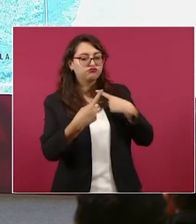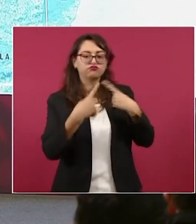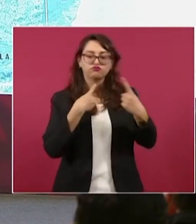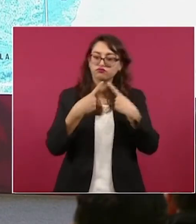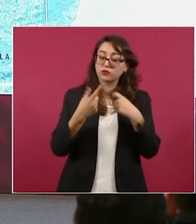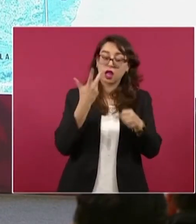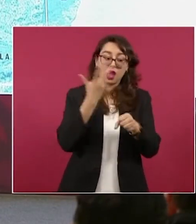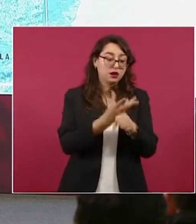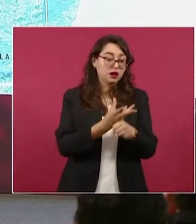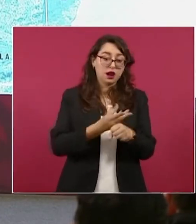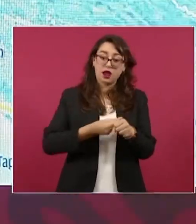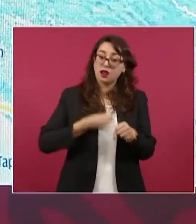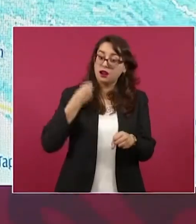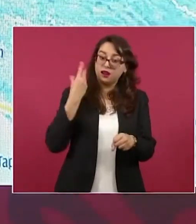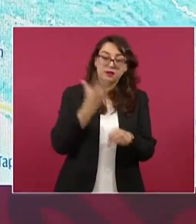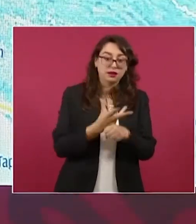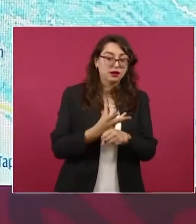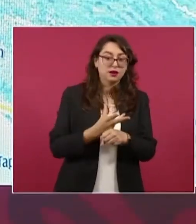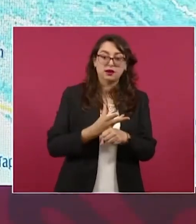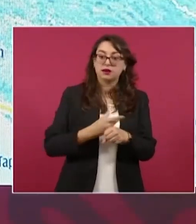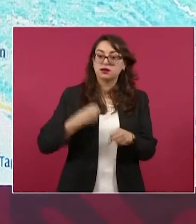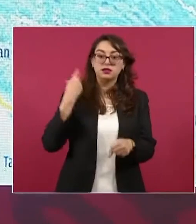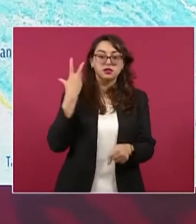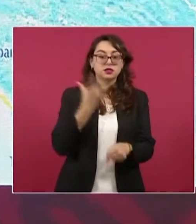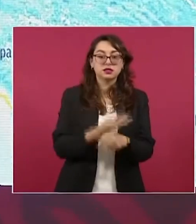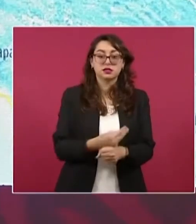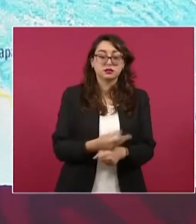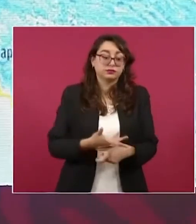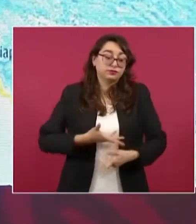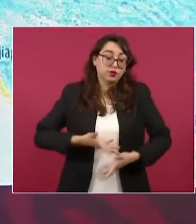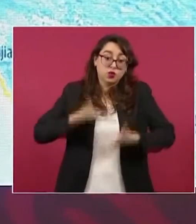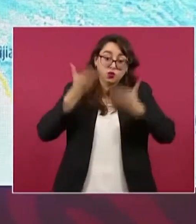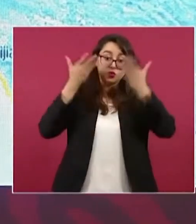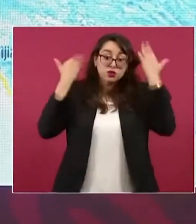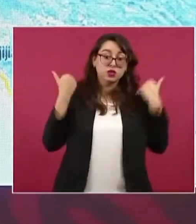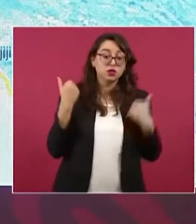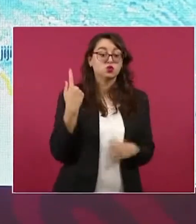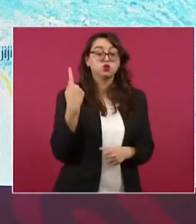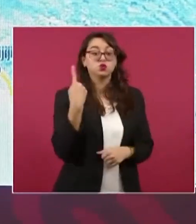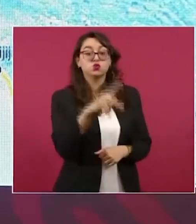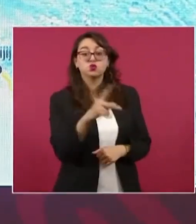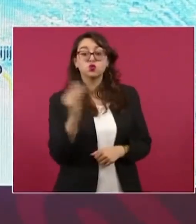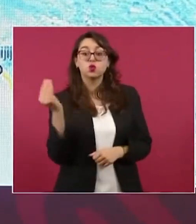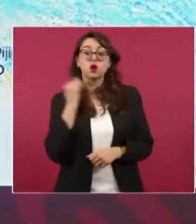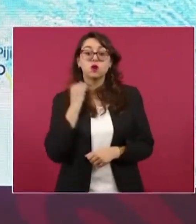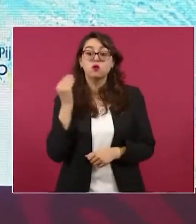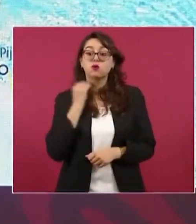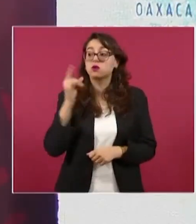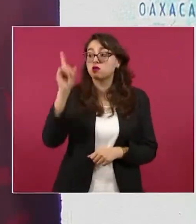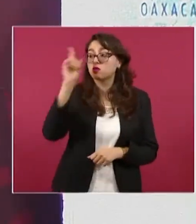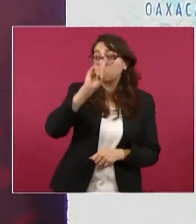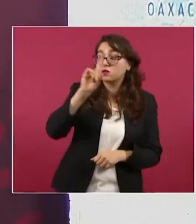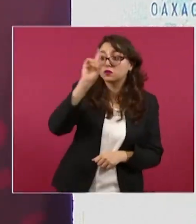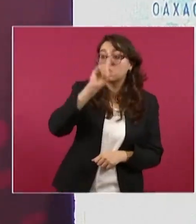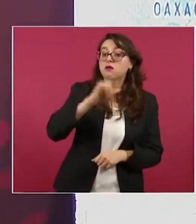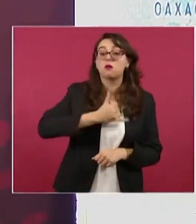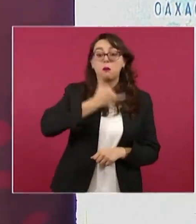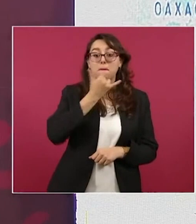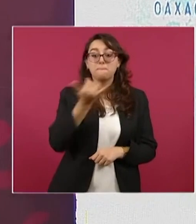Yo no sé, vuelvo a que los abogados o asesores expertos